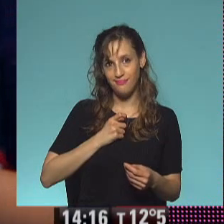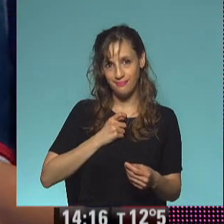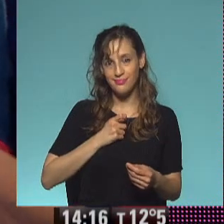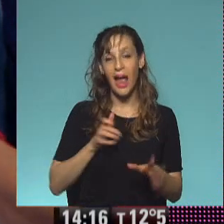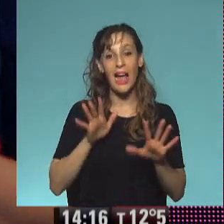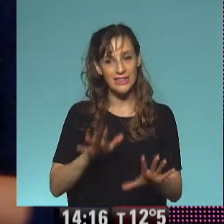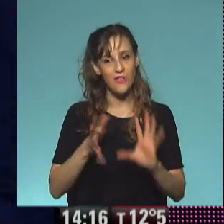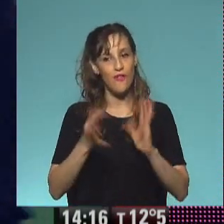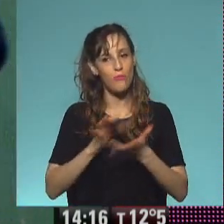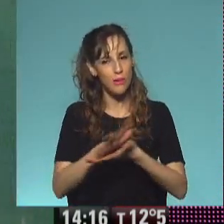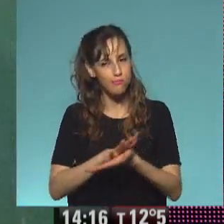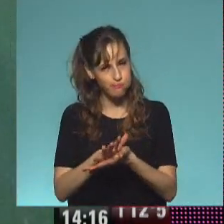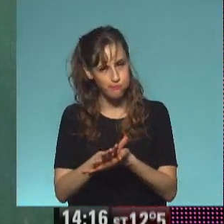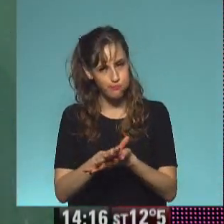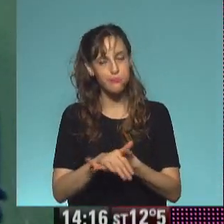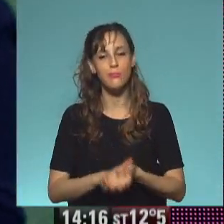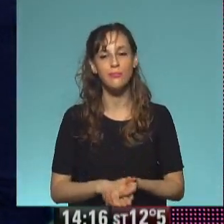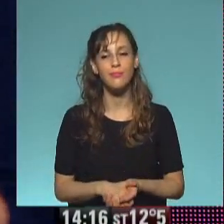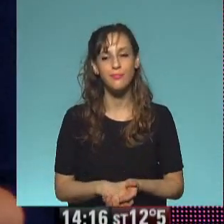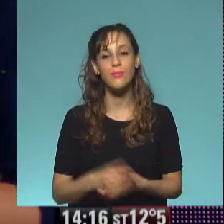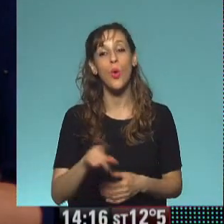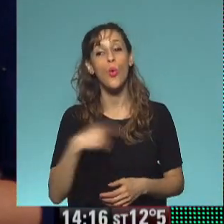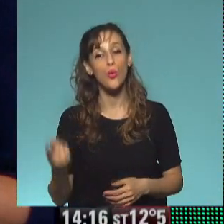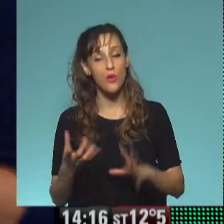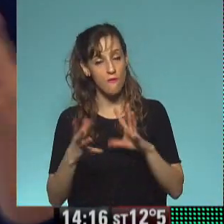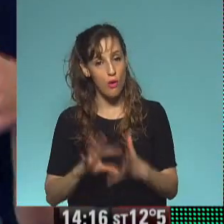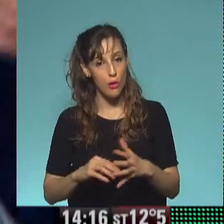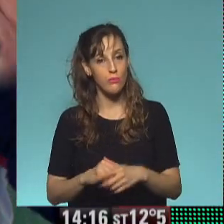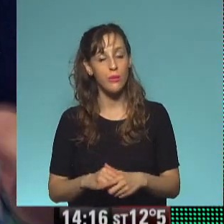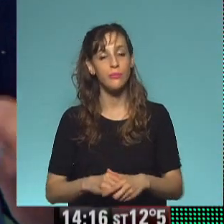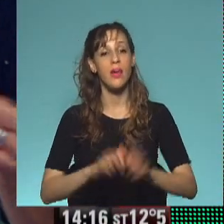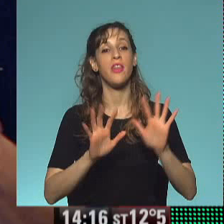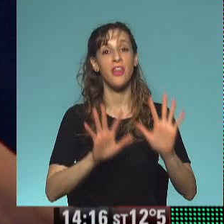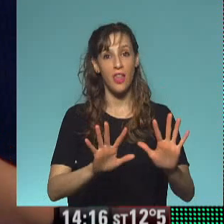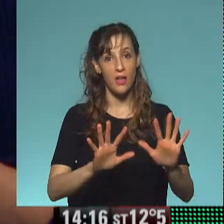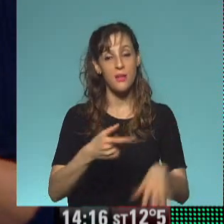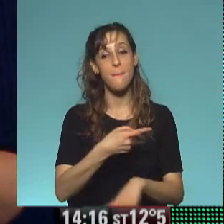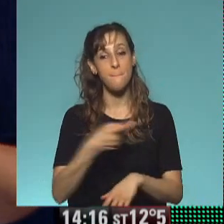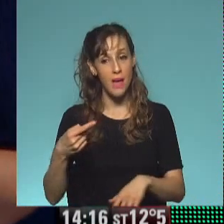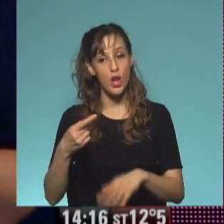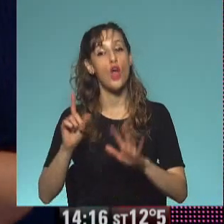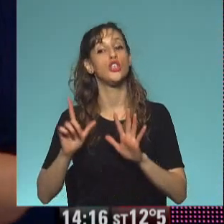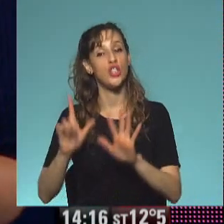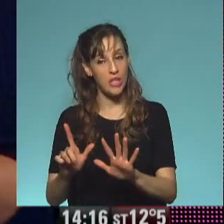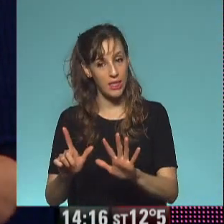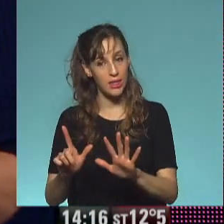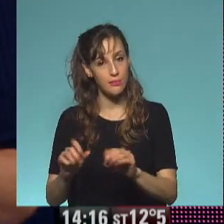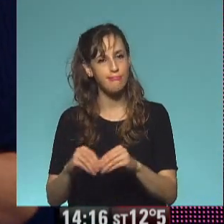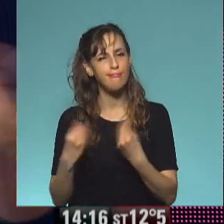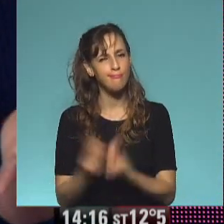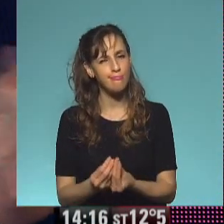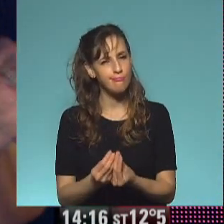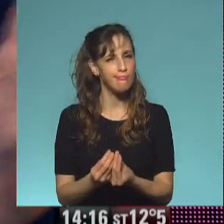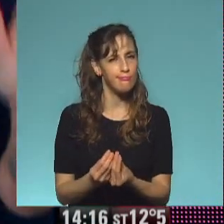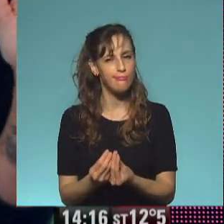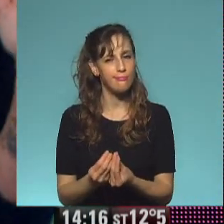de resolver que eligió esta amiga. En esta forma de resolver que hizo 10 menos 7, con la cuenta, aparece. ¿Dónde está el resultado?